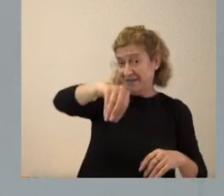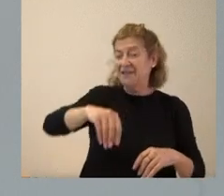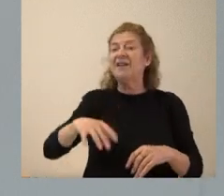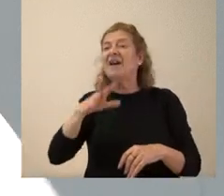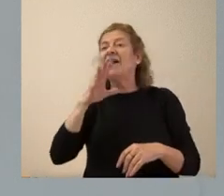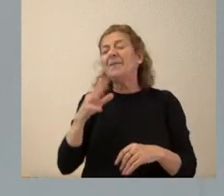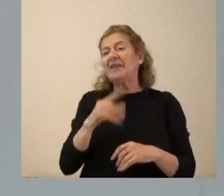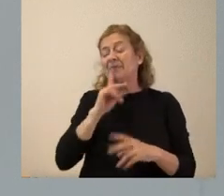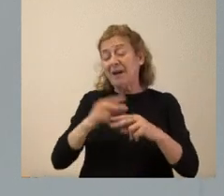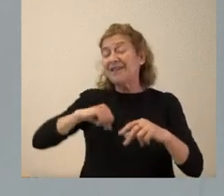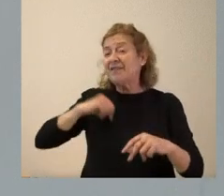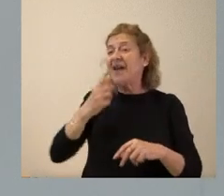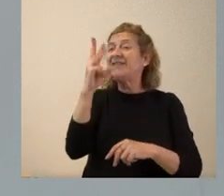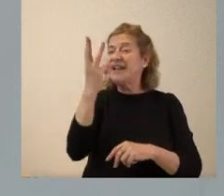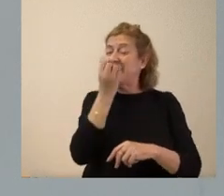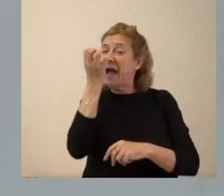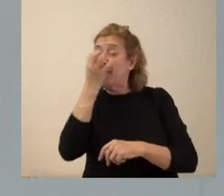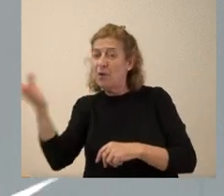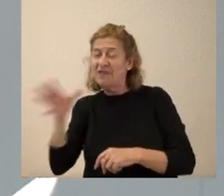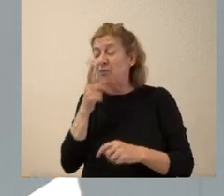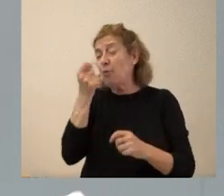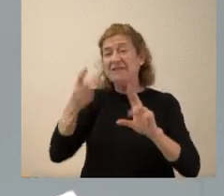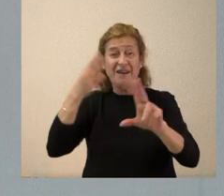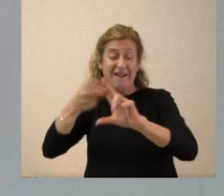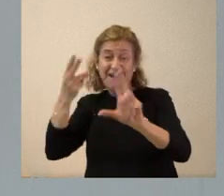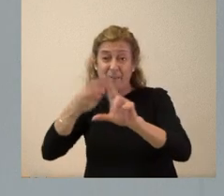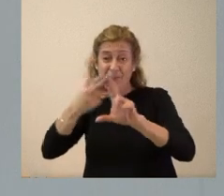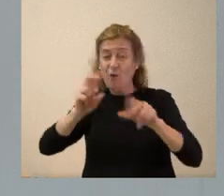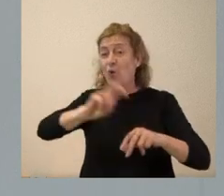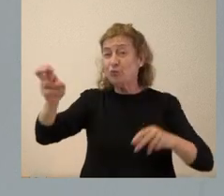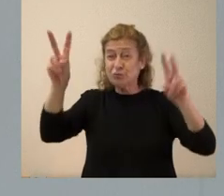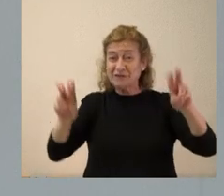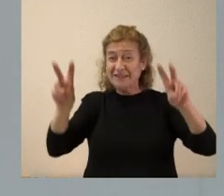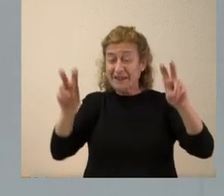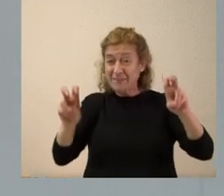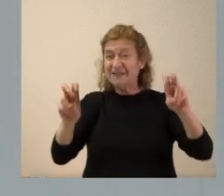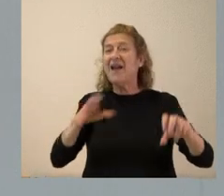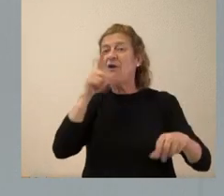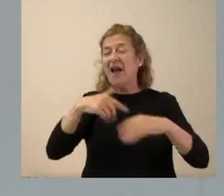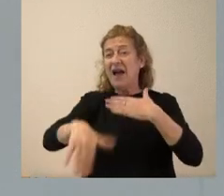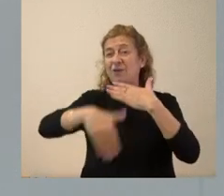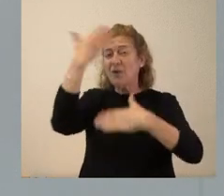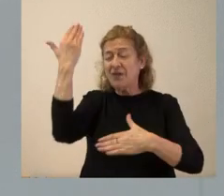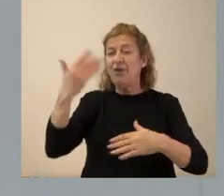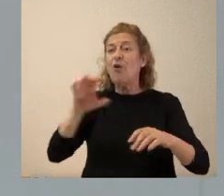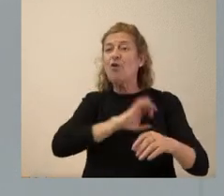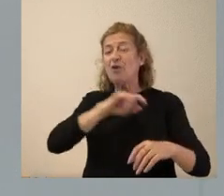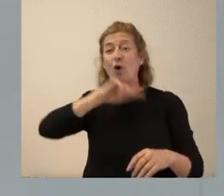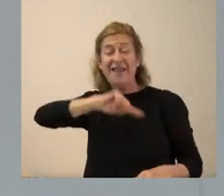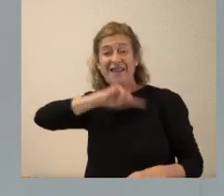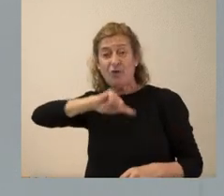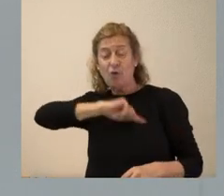tres árboles ya pasando de forma más rápida a otras cuestiones se ha actualizado el código ético